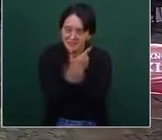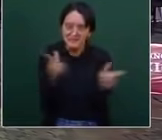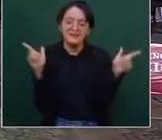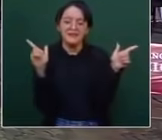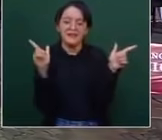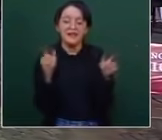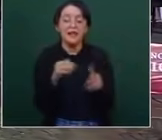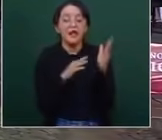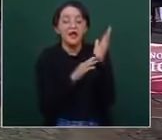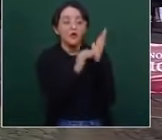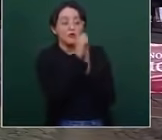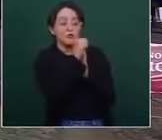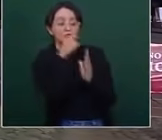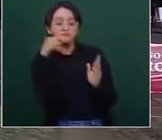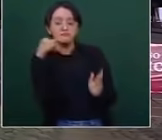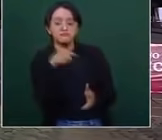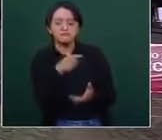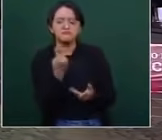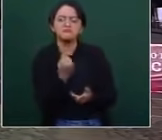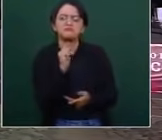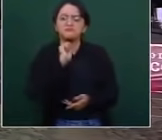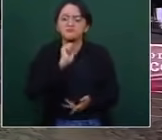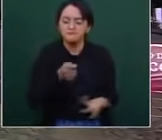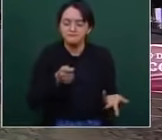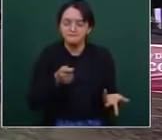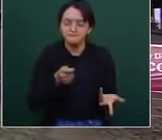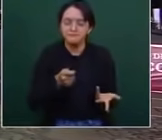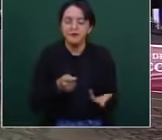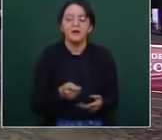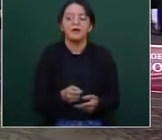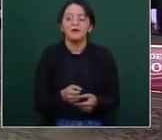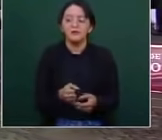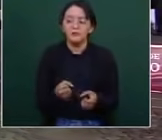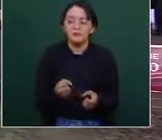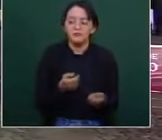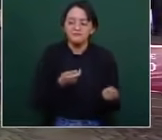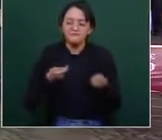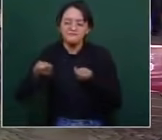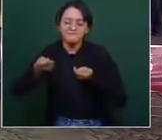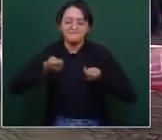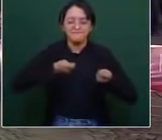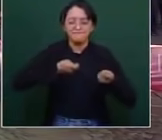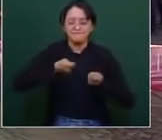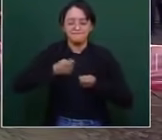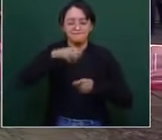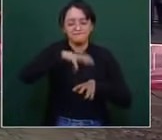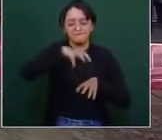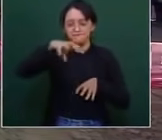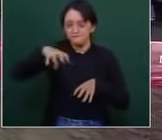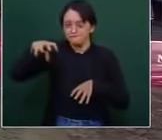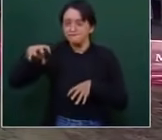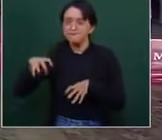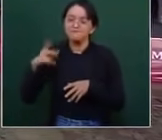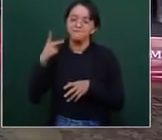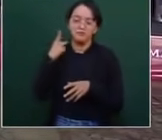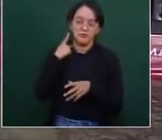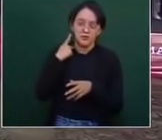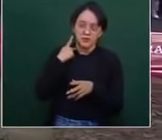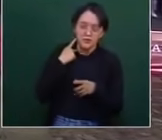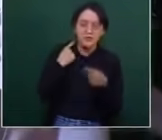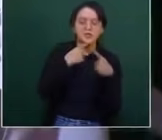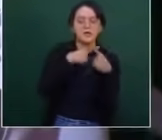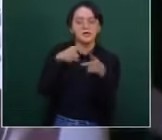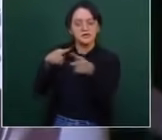Constitución definió la distribución del poder público en las antiguas provincias convertidas en